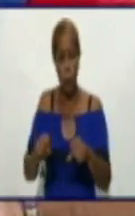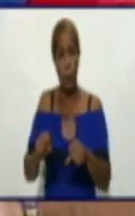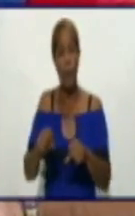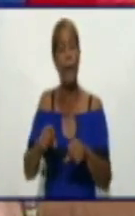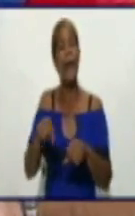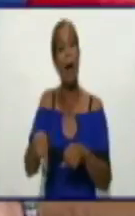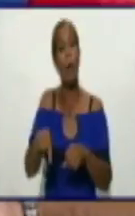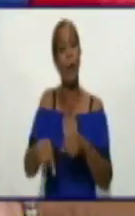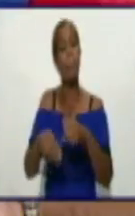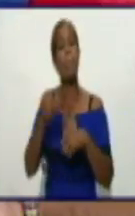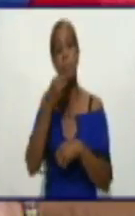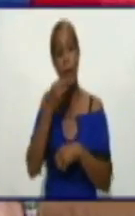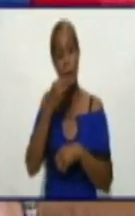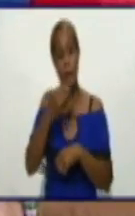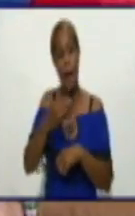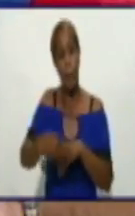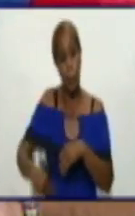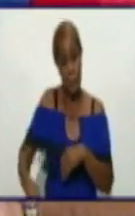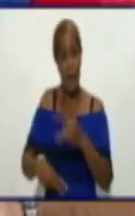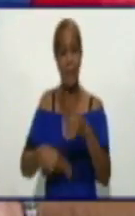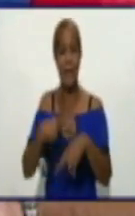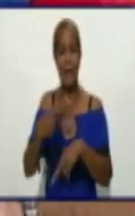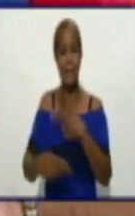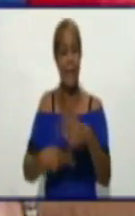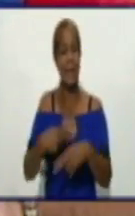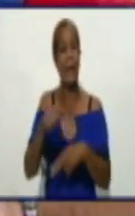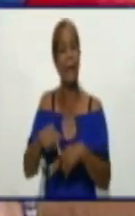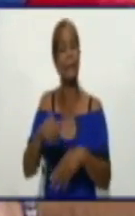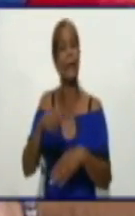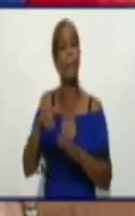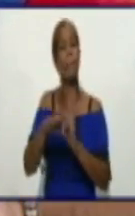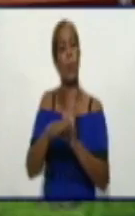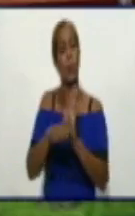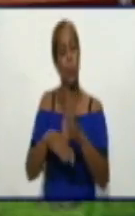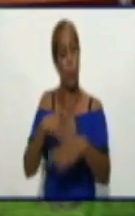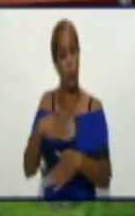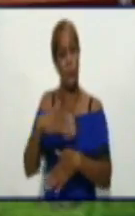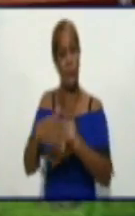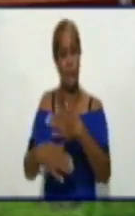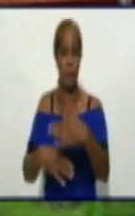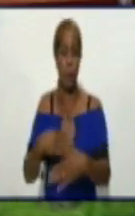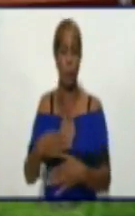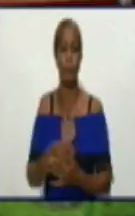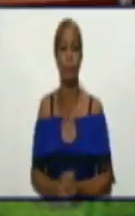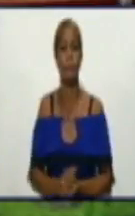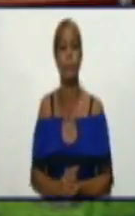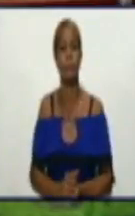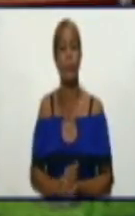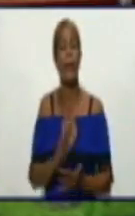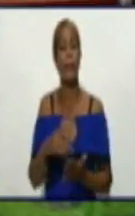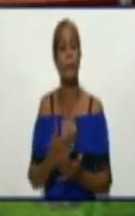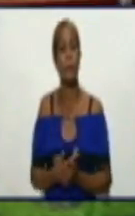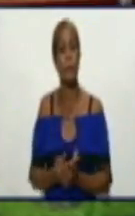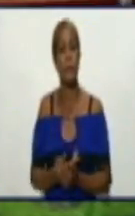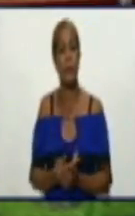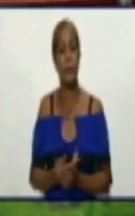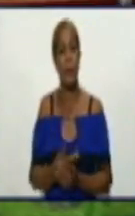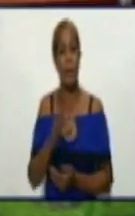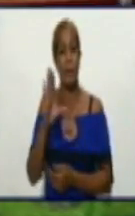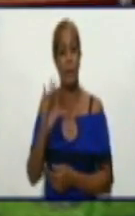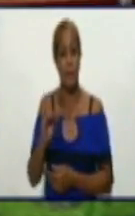de homologación y, por supuesto, finalmente la inscripción al registro de vehículos. Óyeme, Carlos, proceso